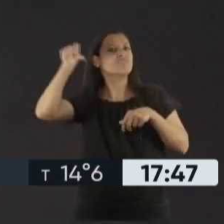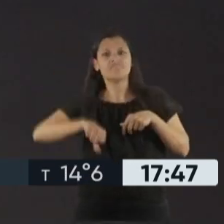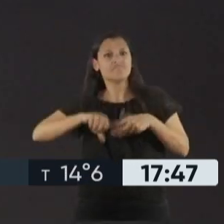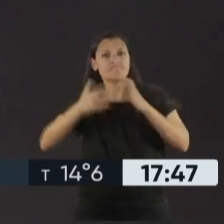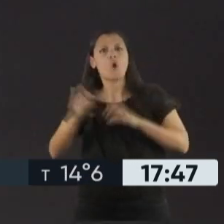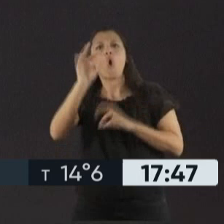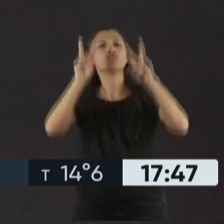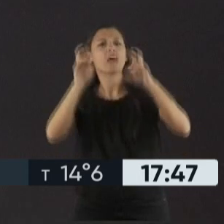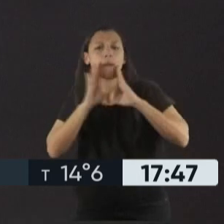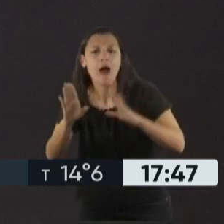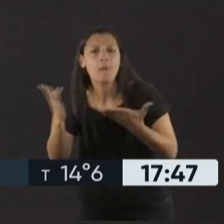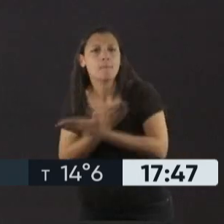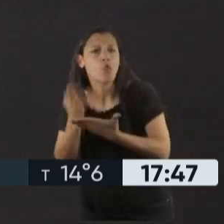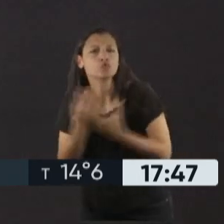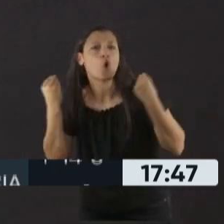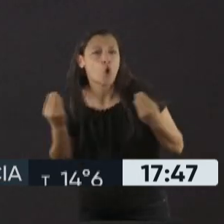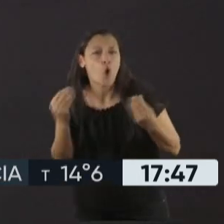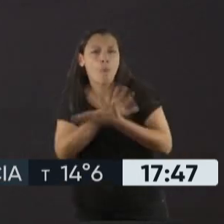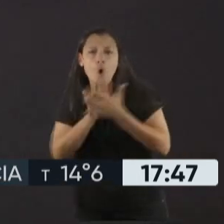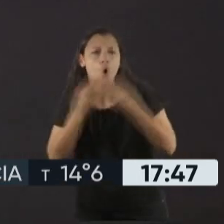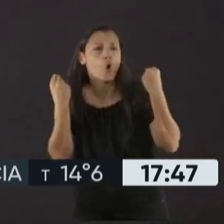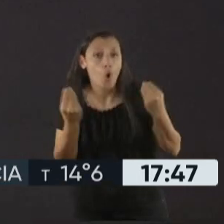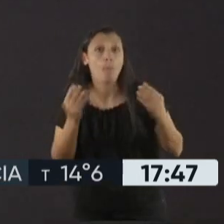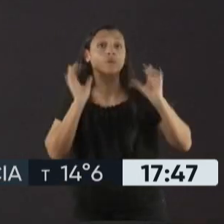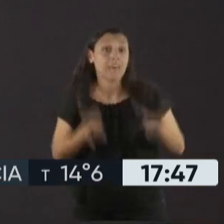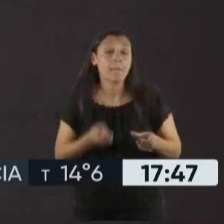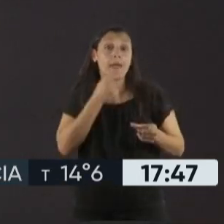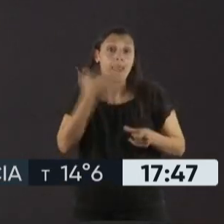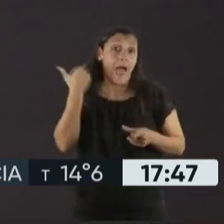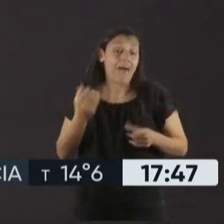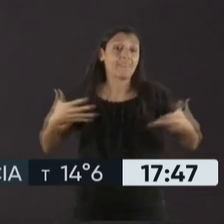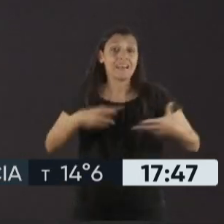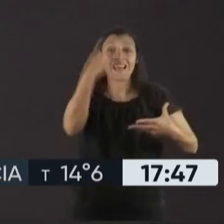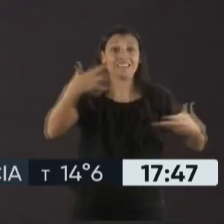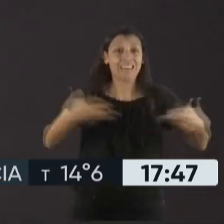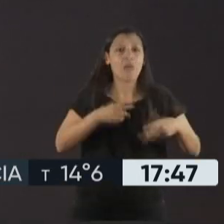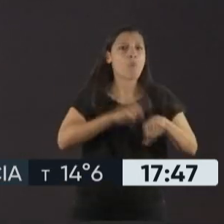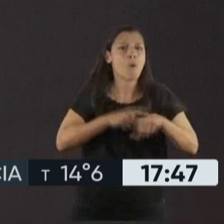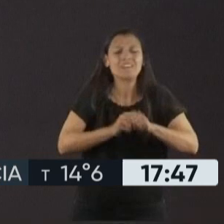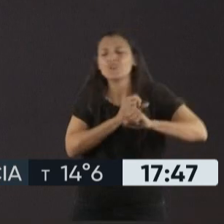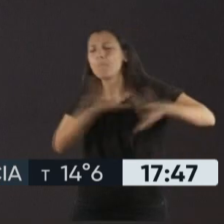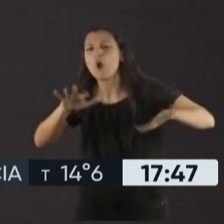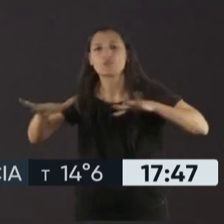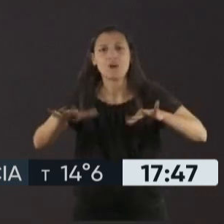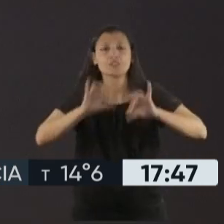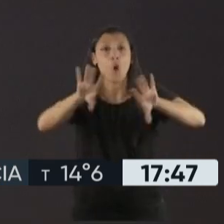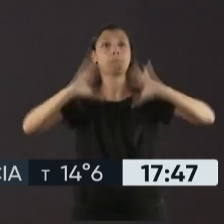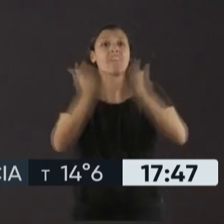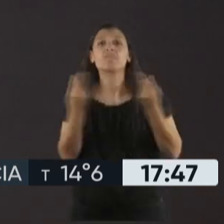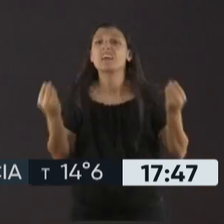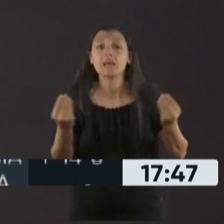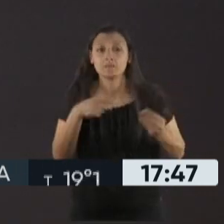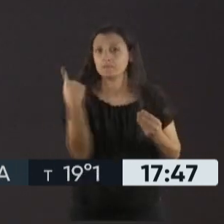producción. Y lo que el Estado hizo en ese momento, que fue el peor momento de la pandemia, fue estar